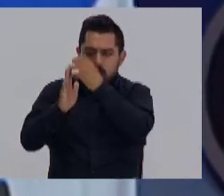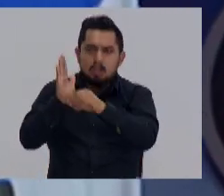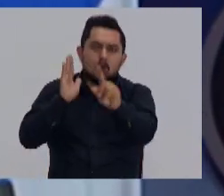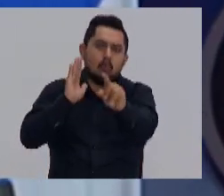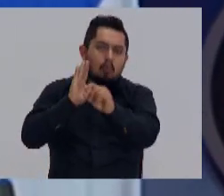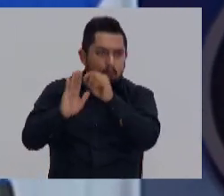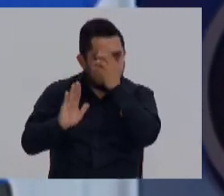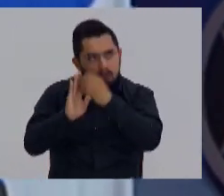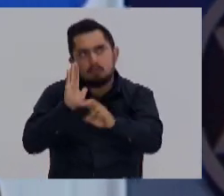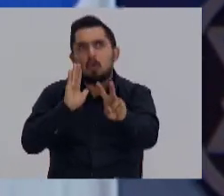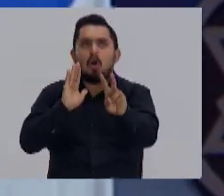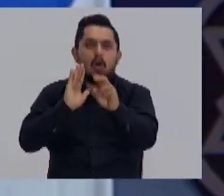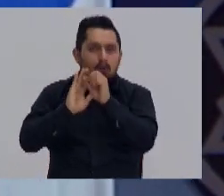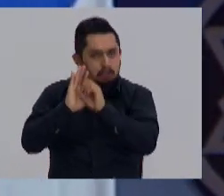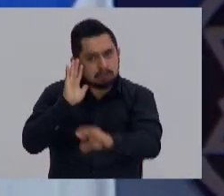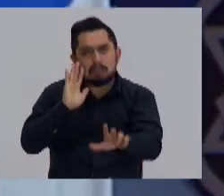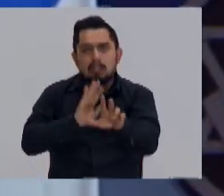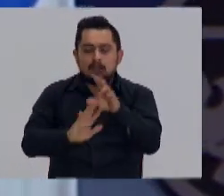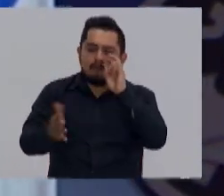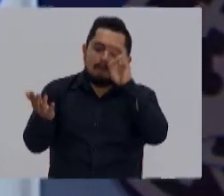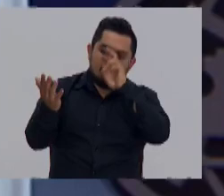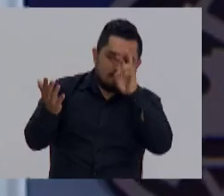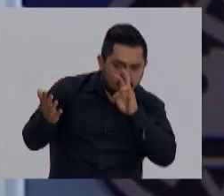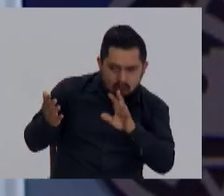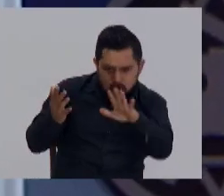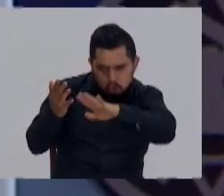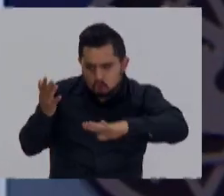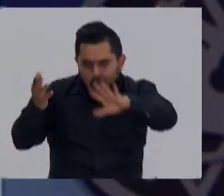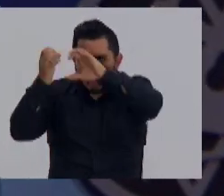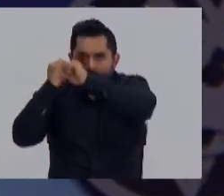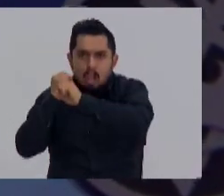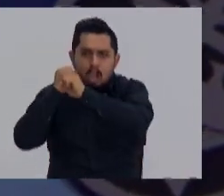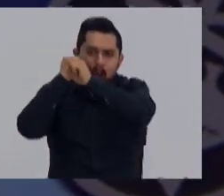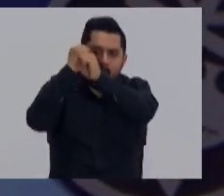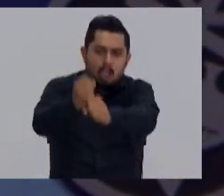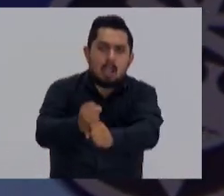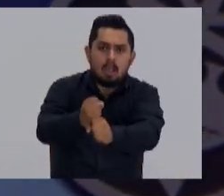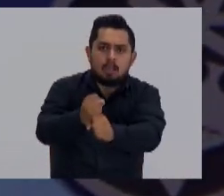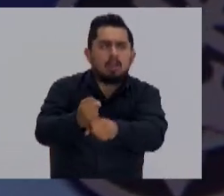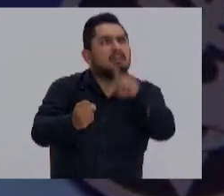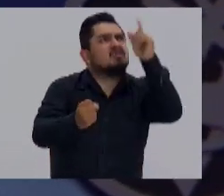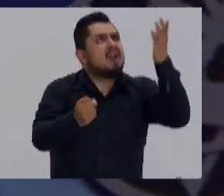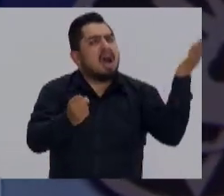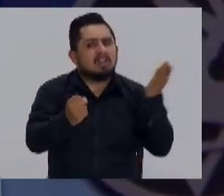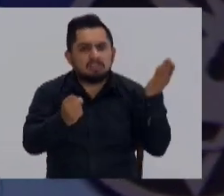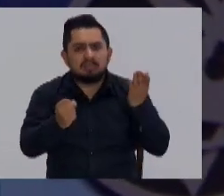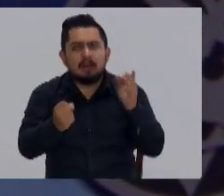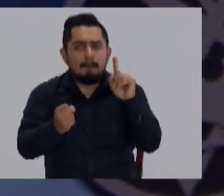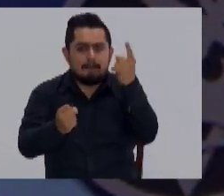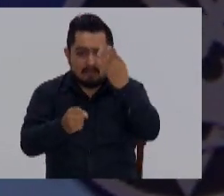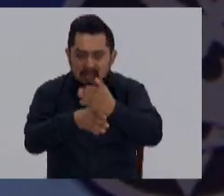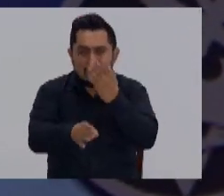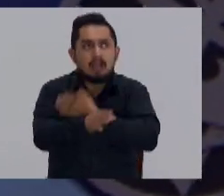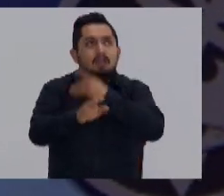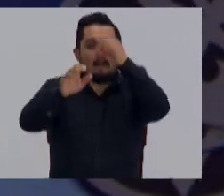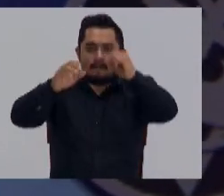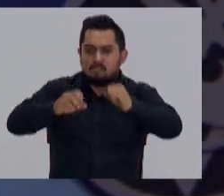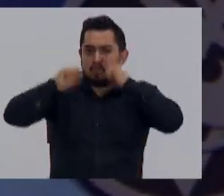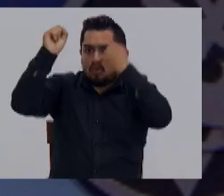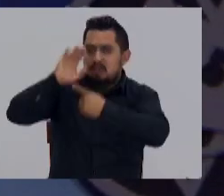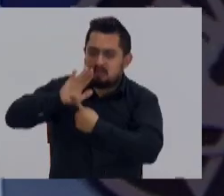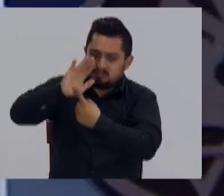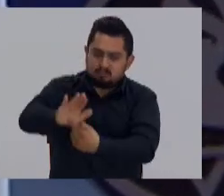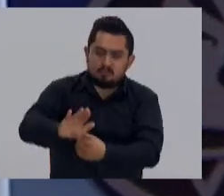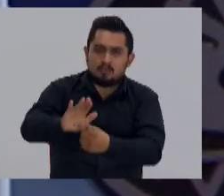que comienza ya la conquista. Generalmente, ¿qué hizo Dios? Primero le mostró su poder y